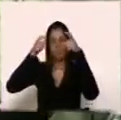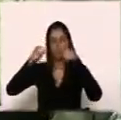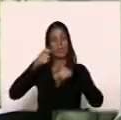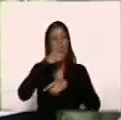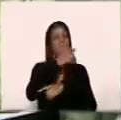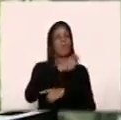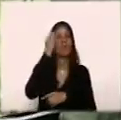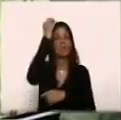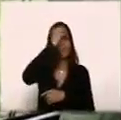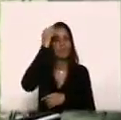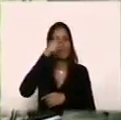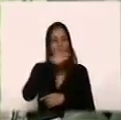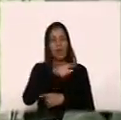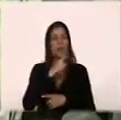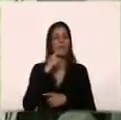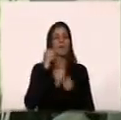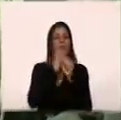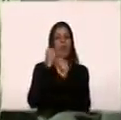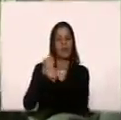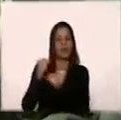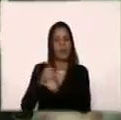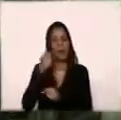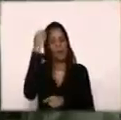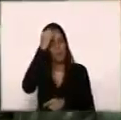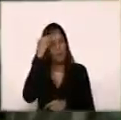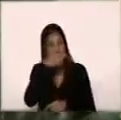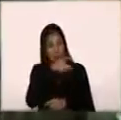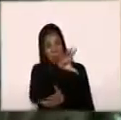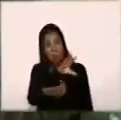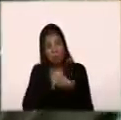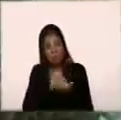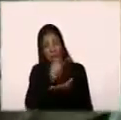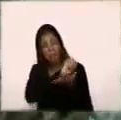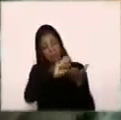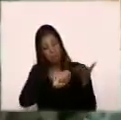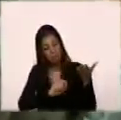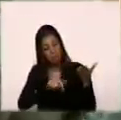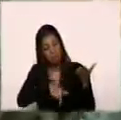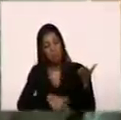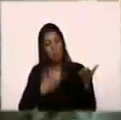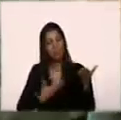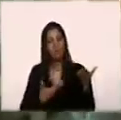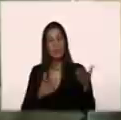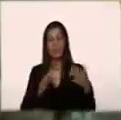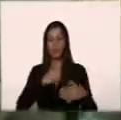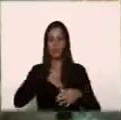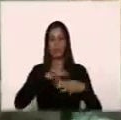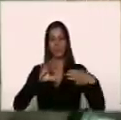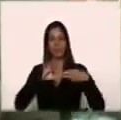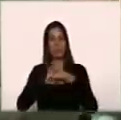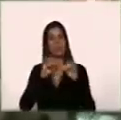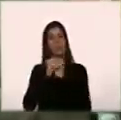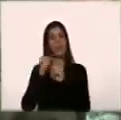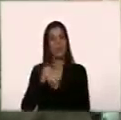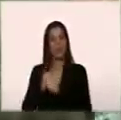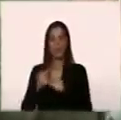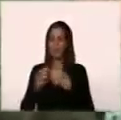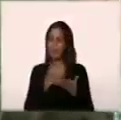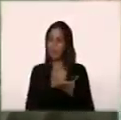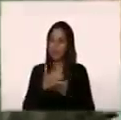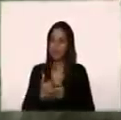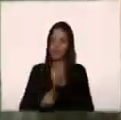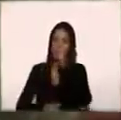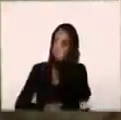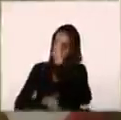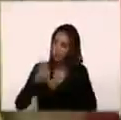nos importa lo que piense la clase obrera. Estamos resteados con la clase obrera de este país, que es la que nos va a ayudar a salir victoriosos de